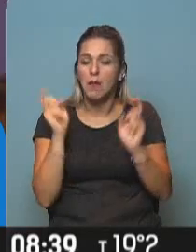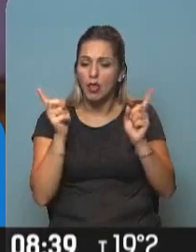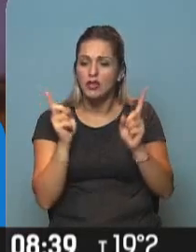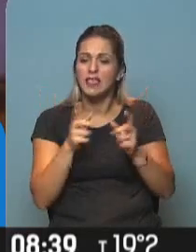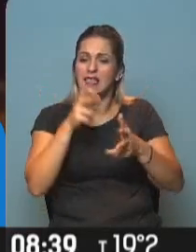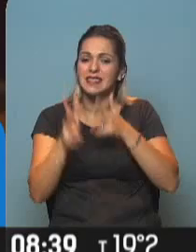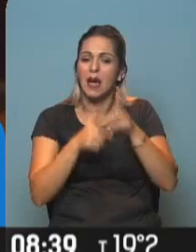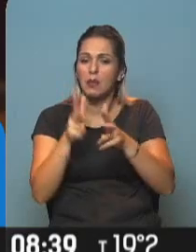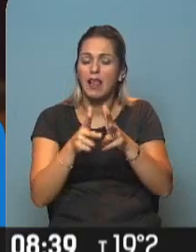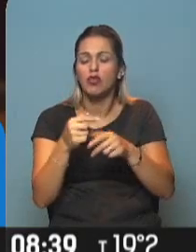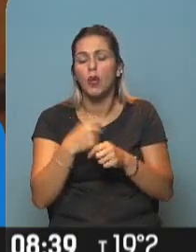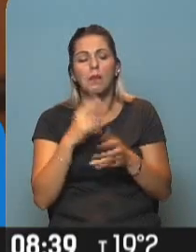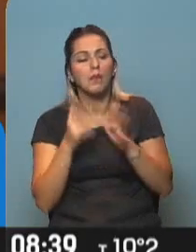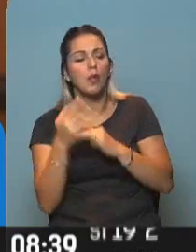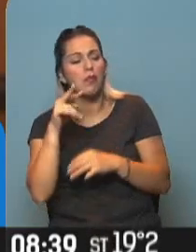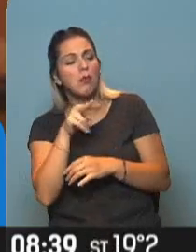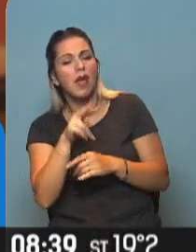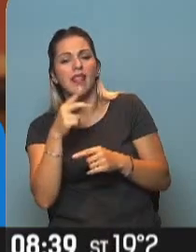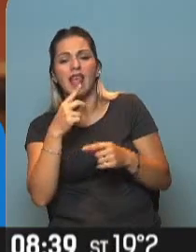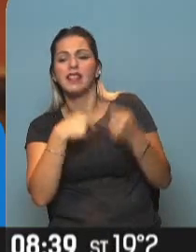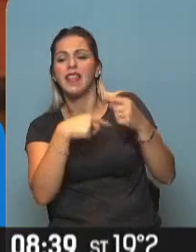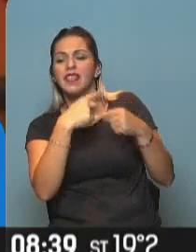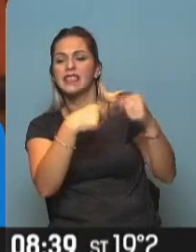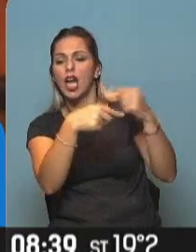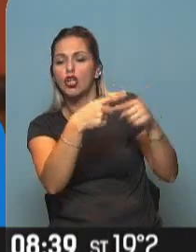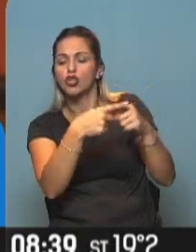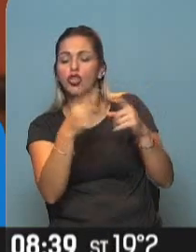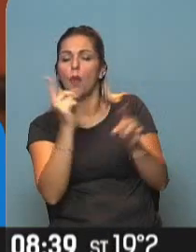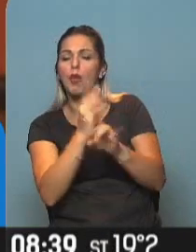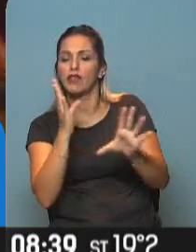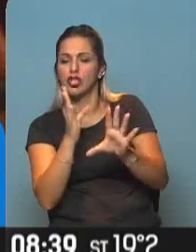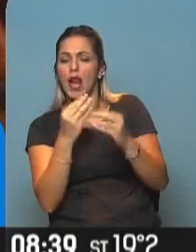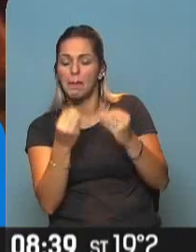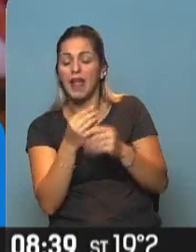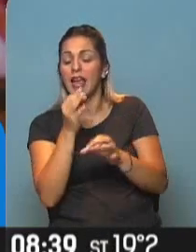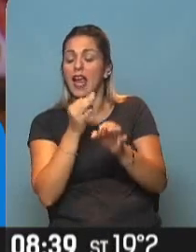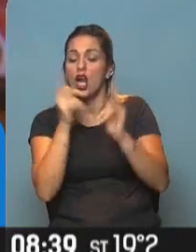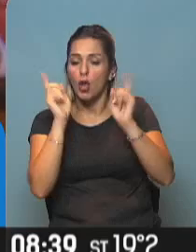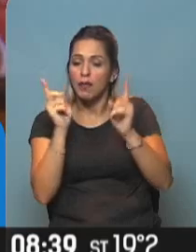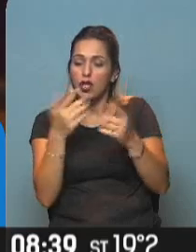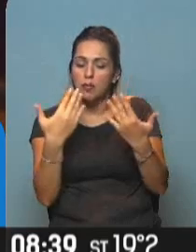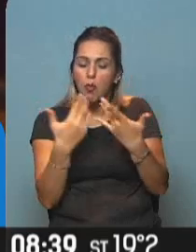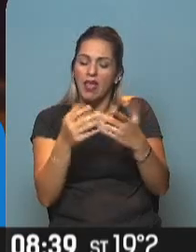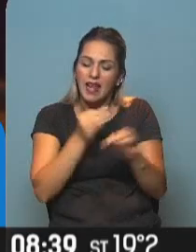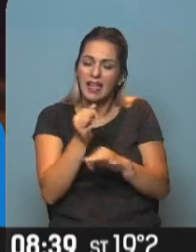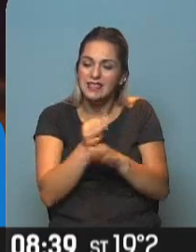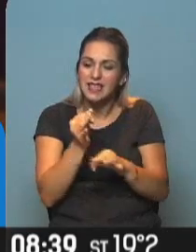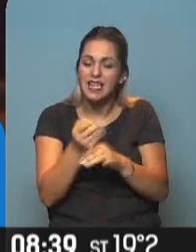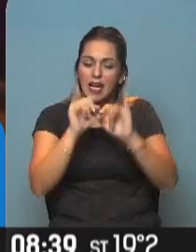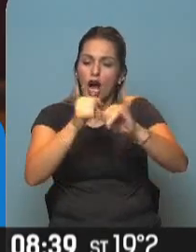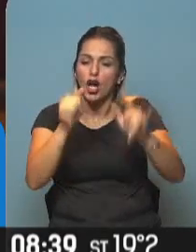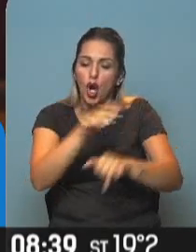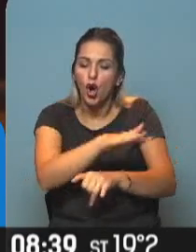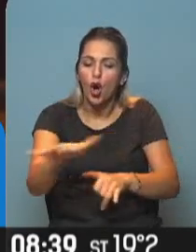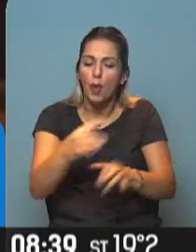estamos mirando más desde el lado del desarrollo profesional de los docentes para que ellos puedan formar a los jóvenes en términos del futuro porque